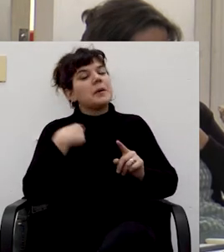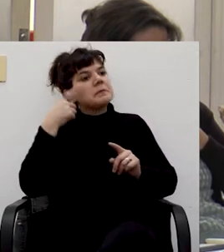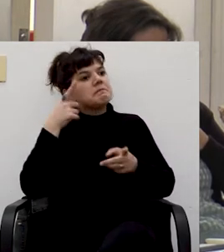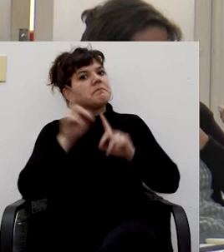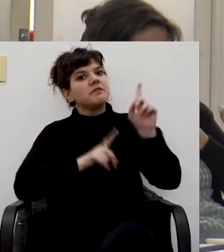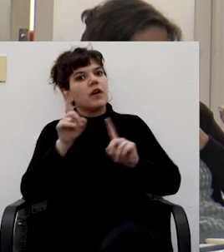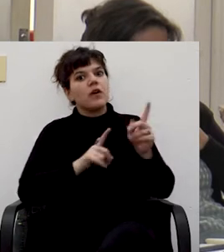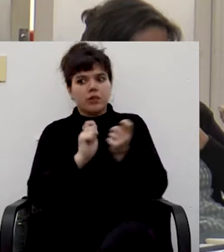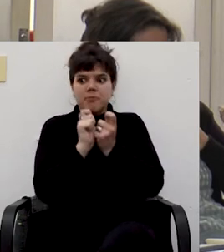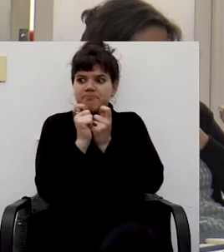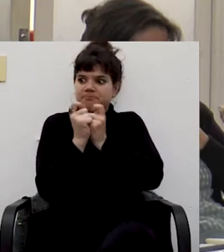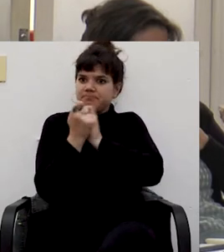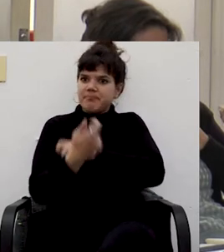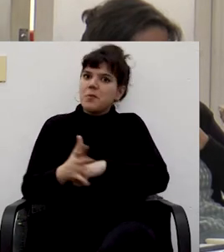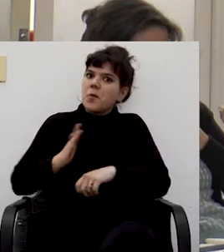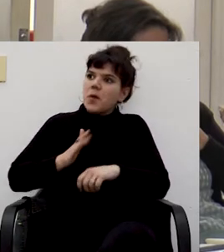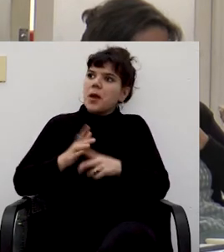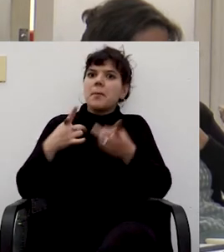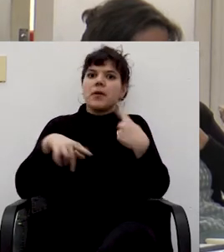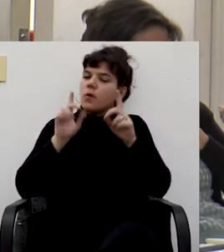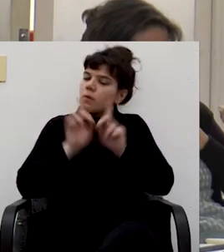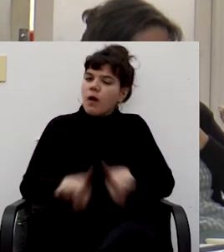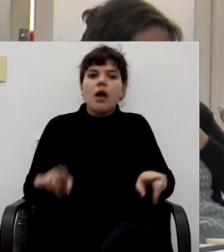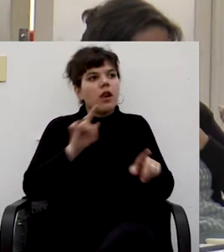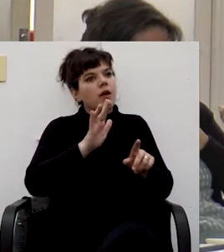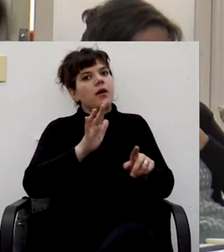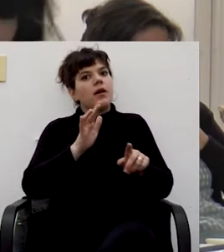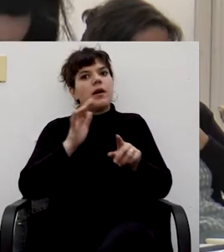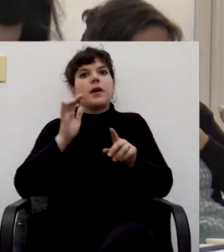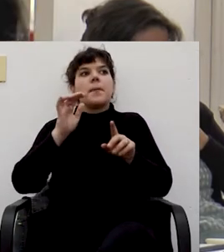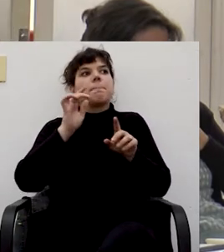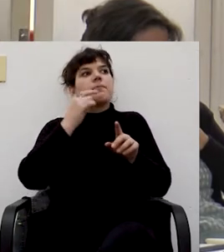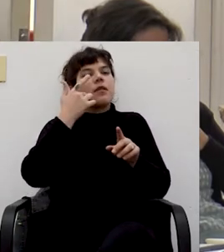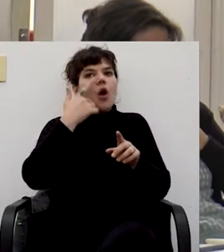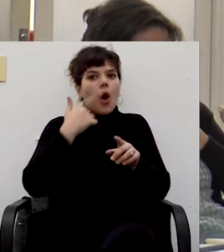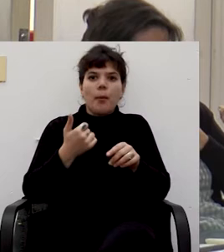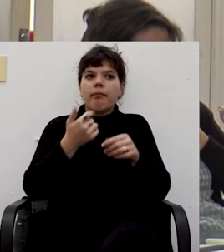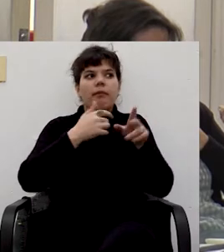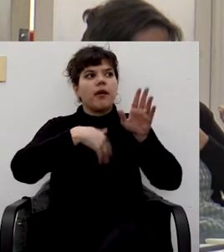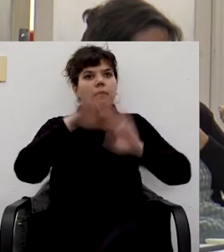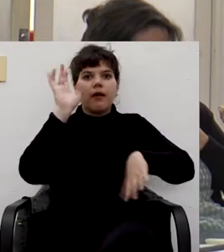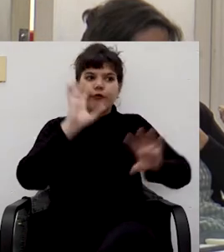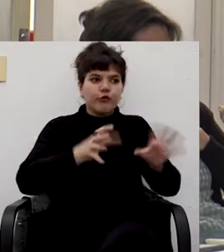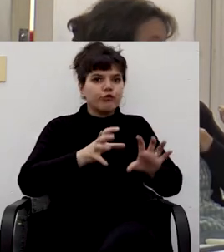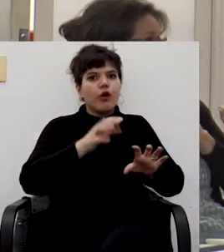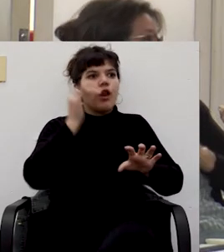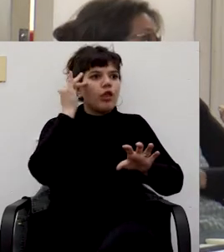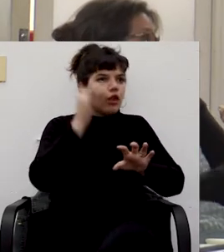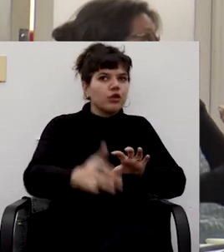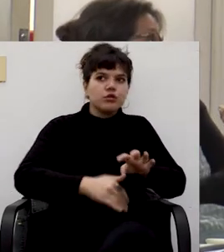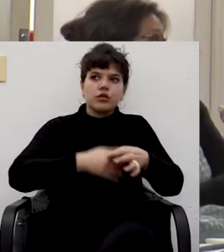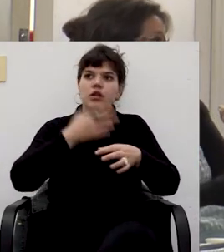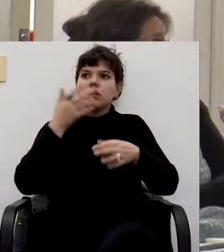de feminización enorme, ¿no? Hay más mujeres docentes, más funcionarias docentes, casi creo que es entre el 62